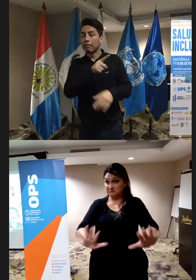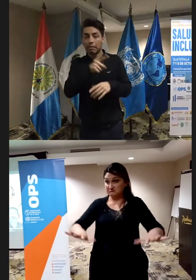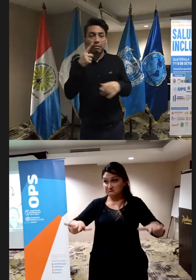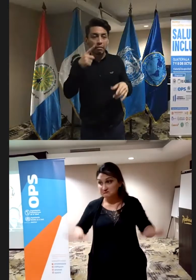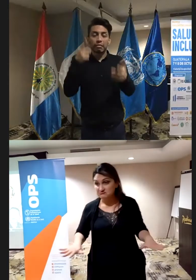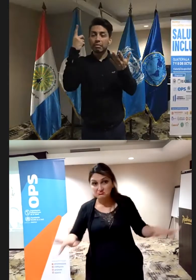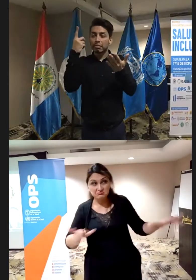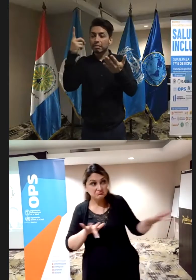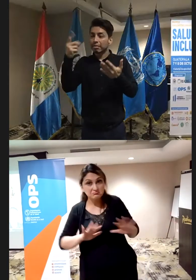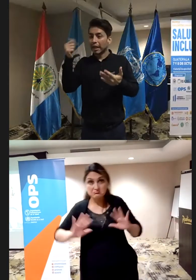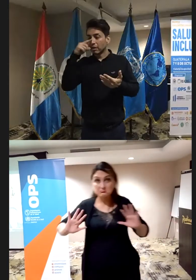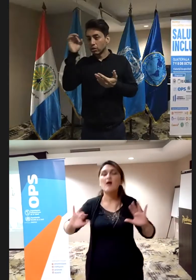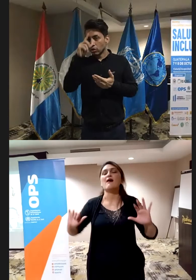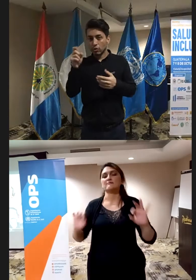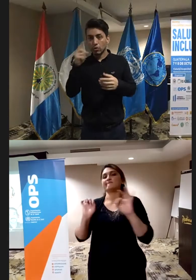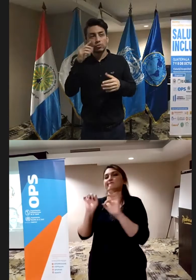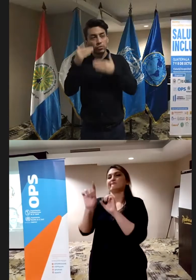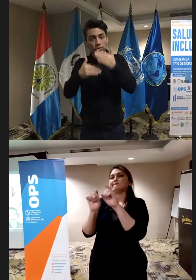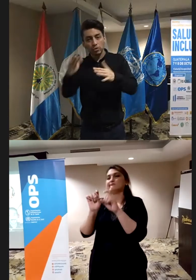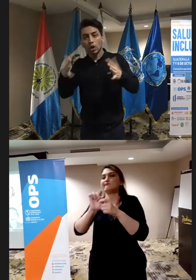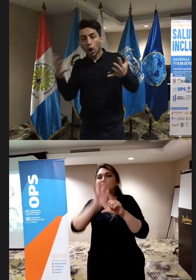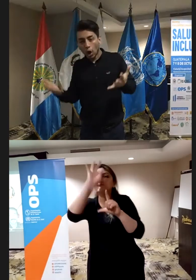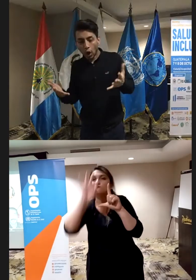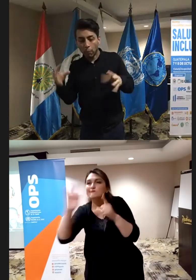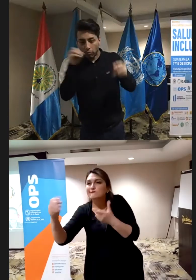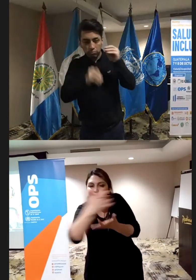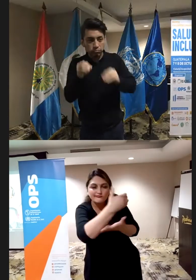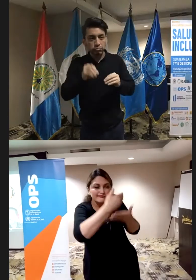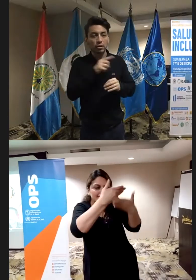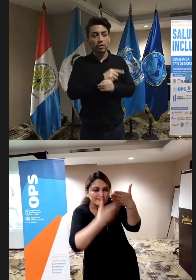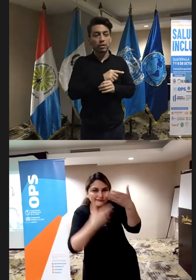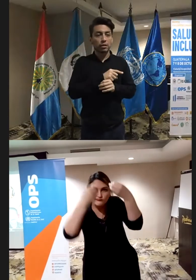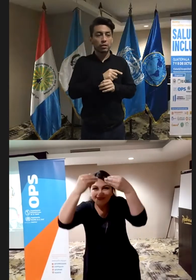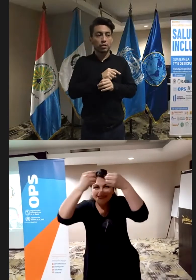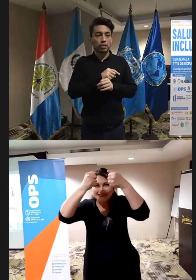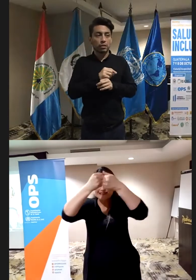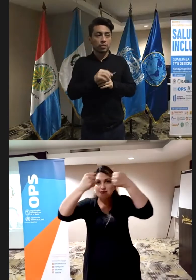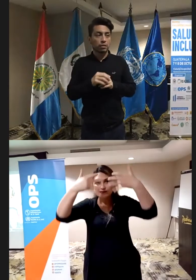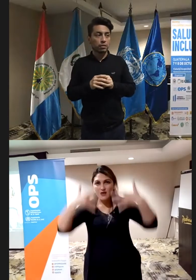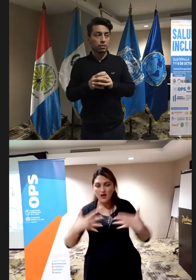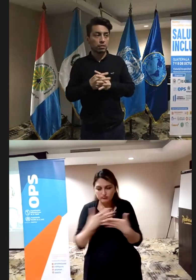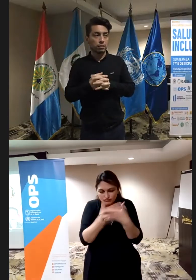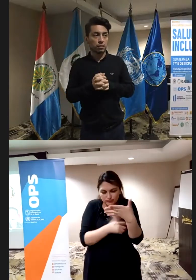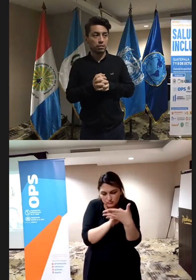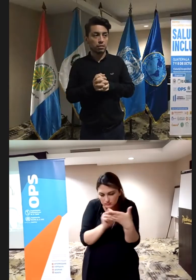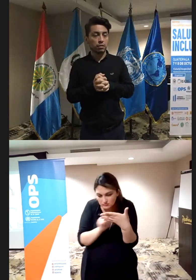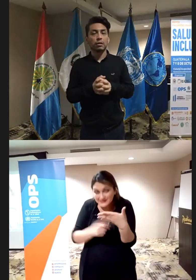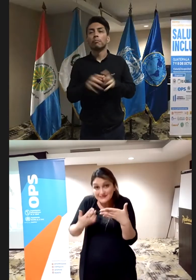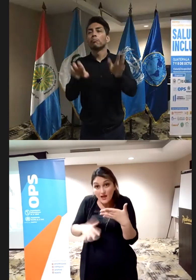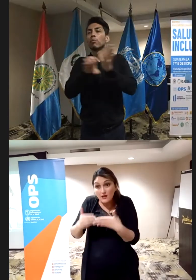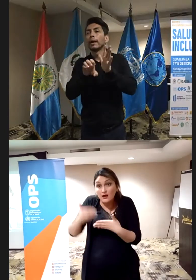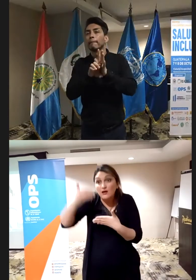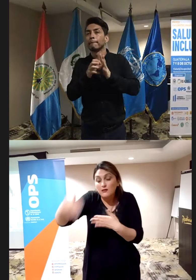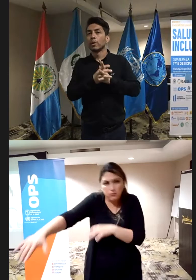a veces irrelevantes después de que se haya producido la emergencia. Otro ejemplo,